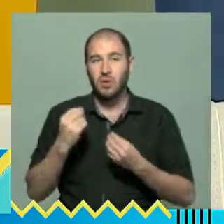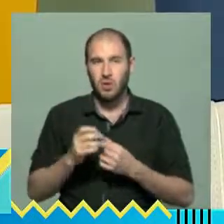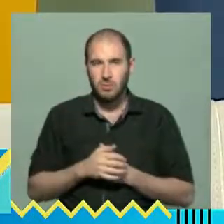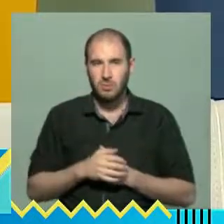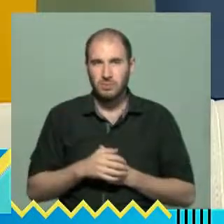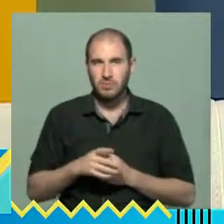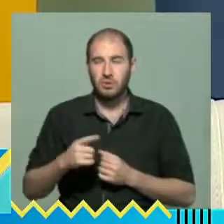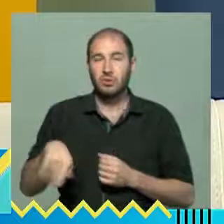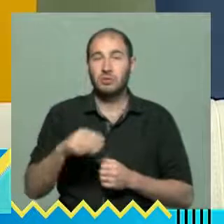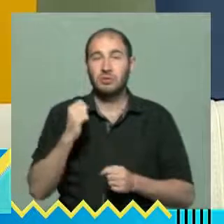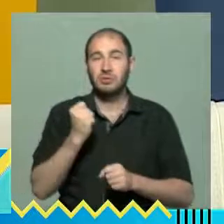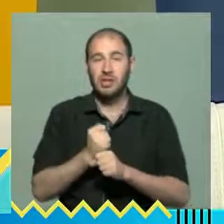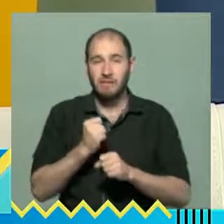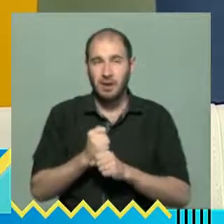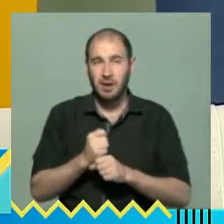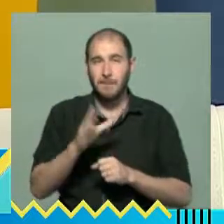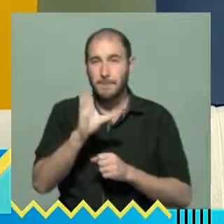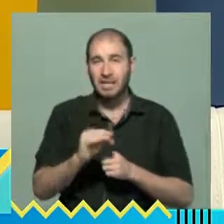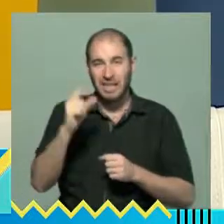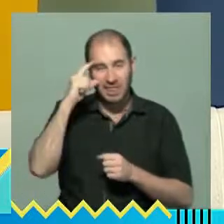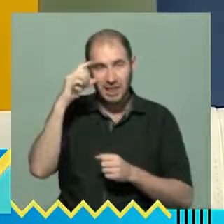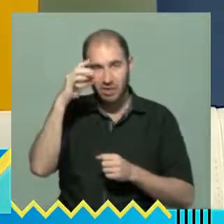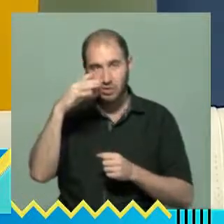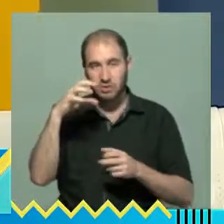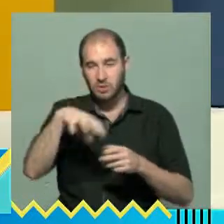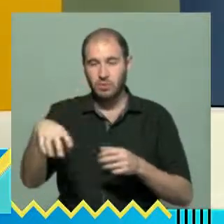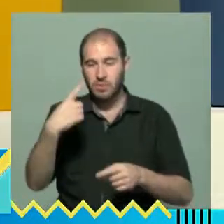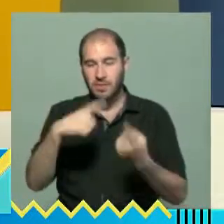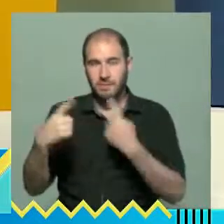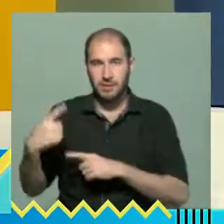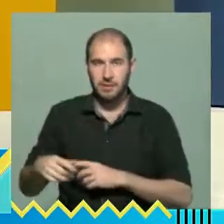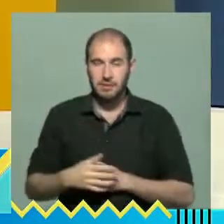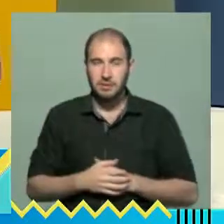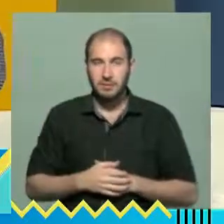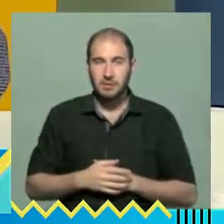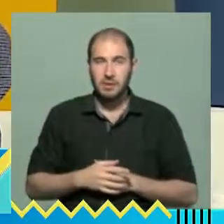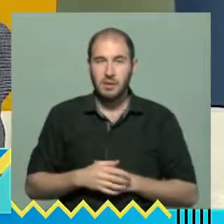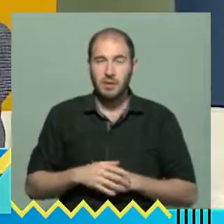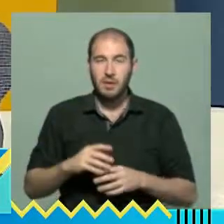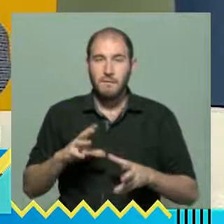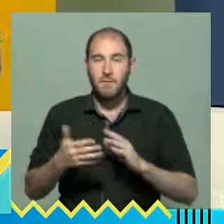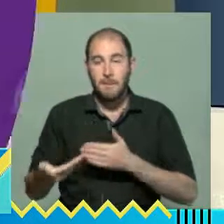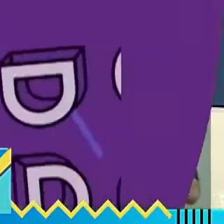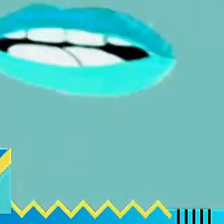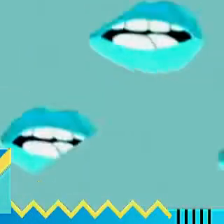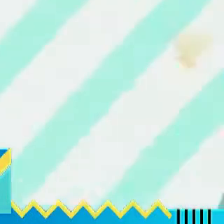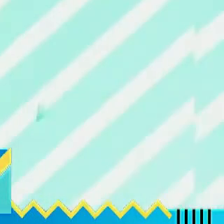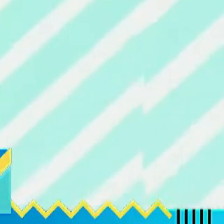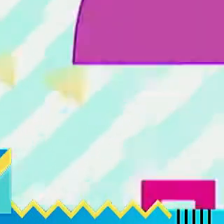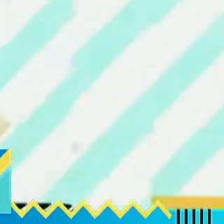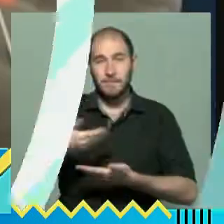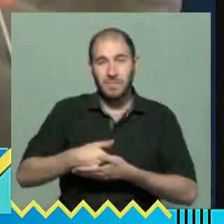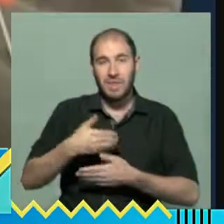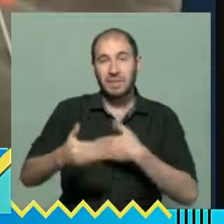este momento trabajar en 10, 12 países distintos con muchas organizaciones distintas que nos de alguna manera reclaman el desarrollo de